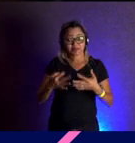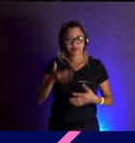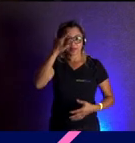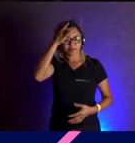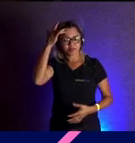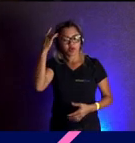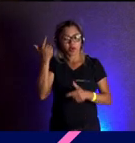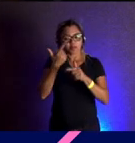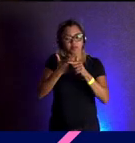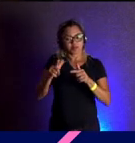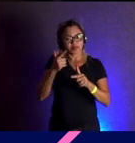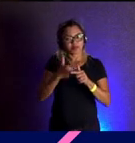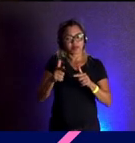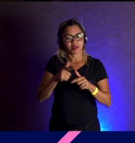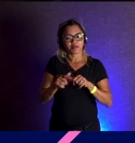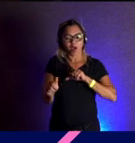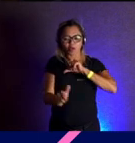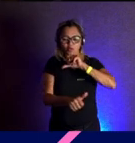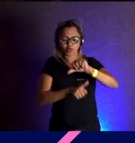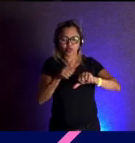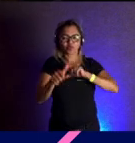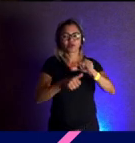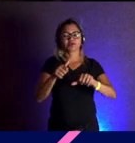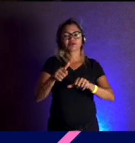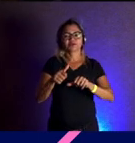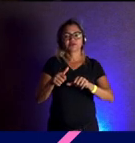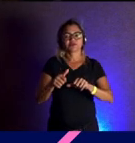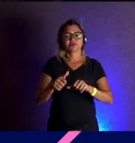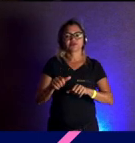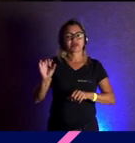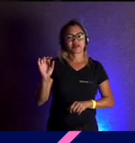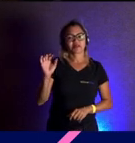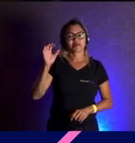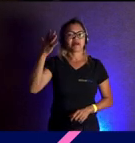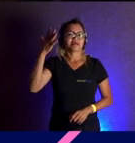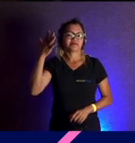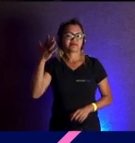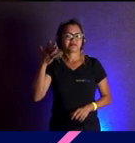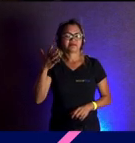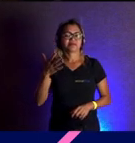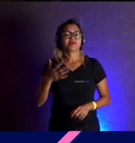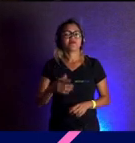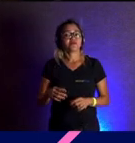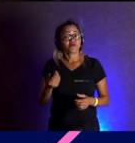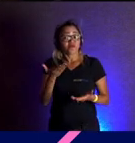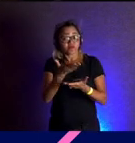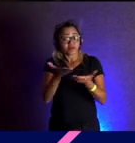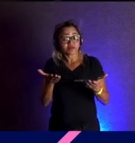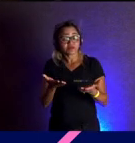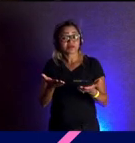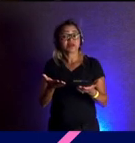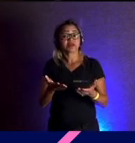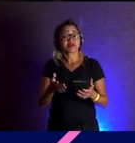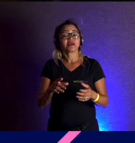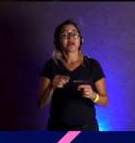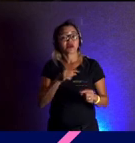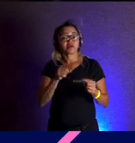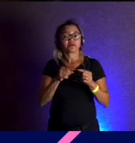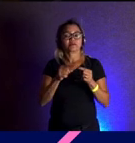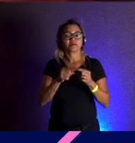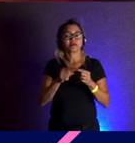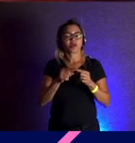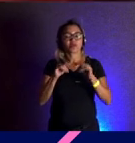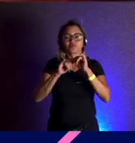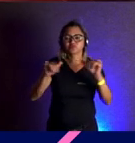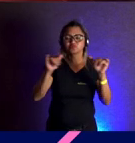afecta las cosas que le importan, llegaste, cumpliste tu objetivo. El alarmismo es complejo, porque